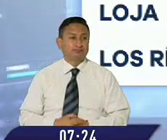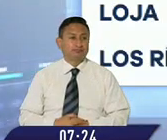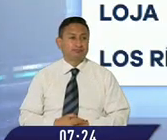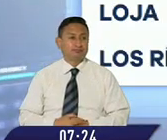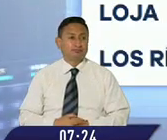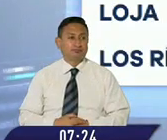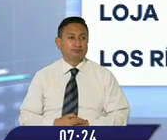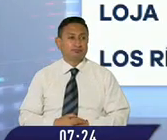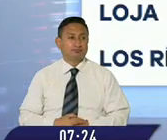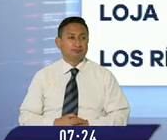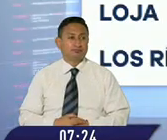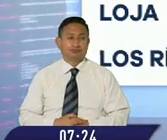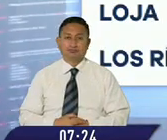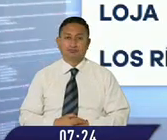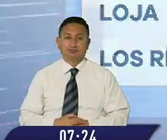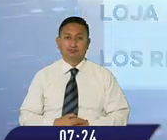Ríos